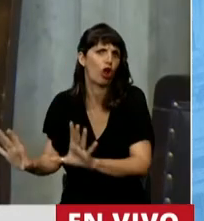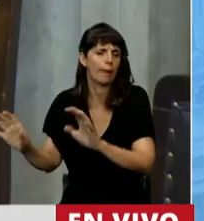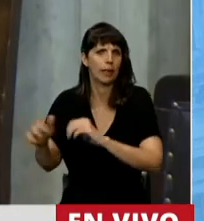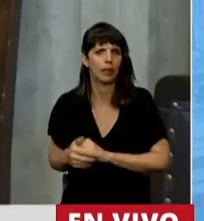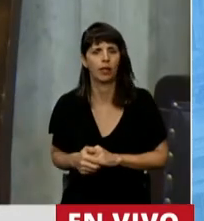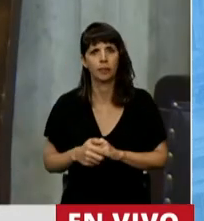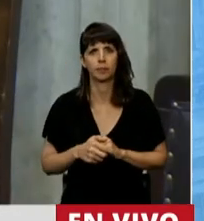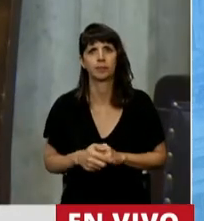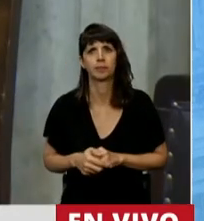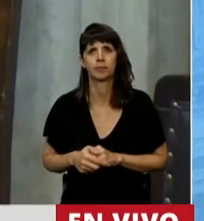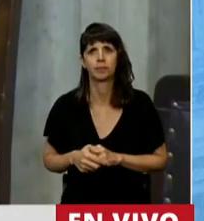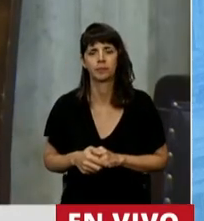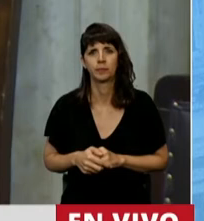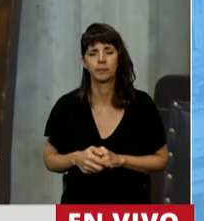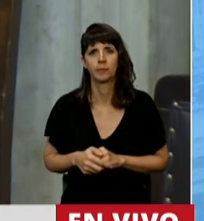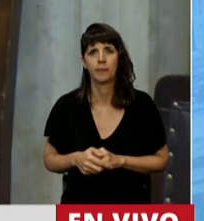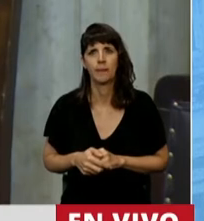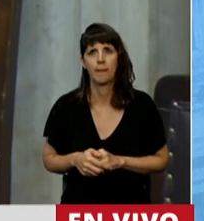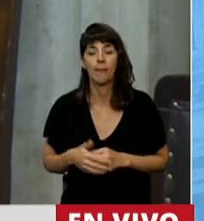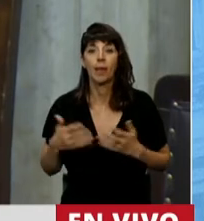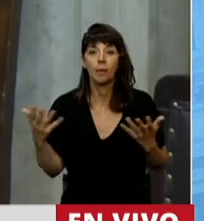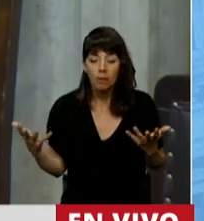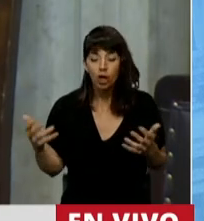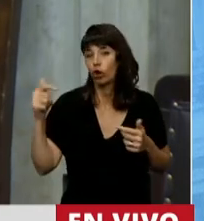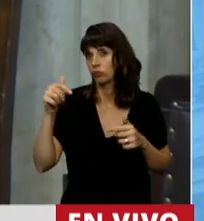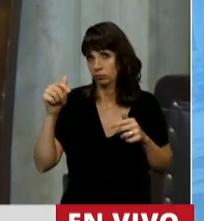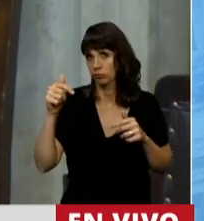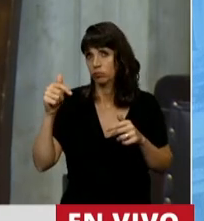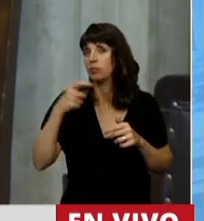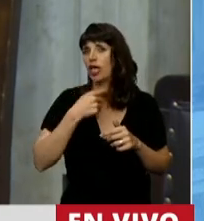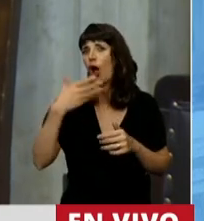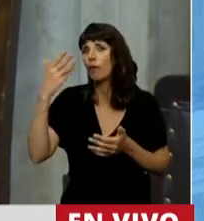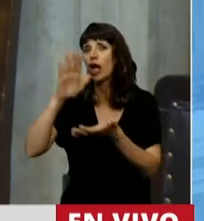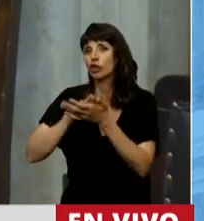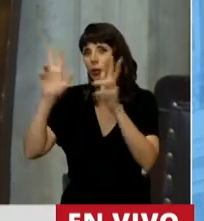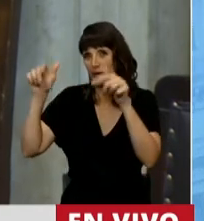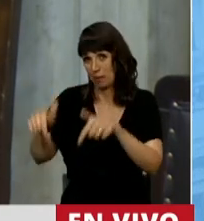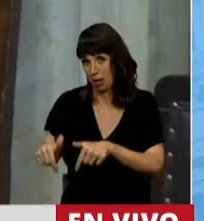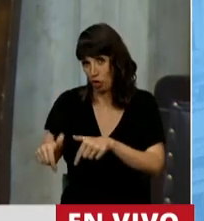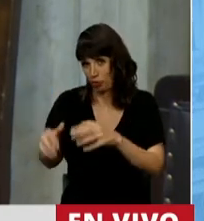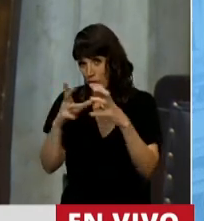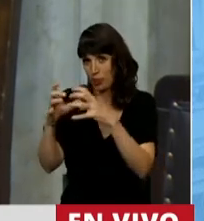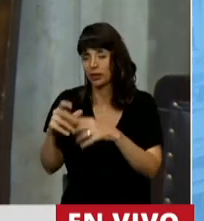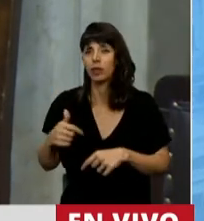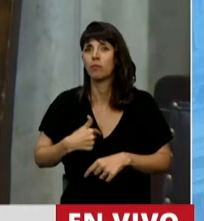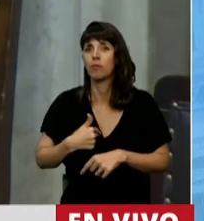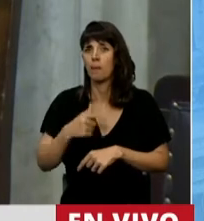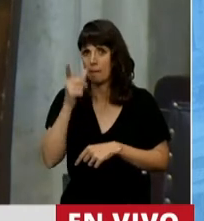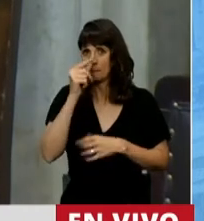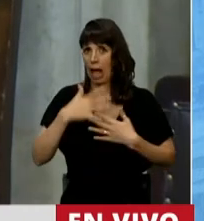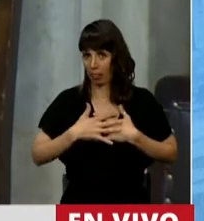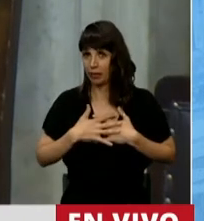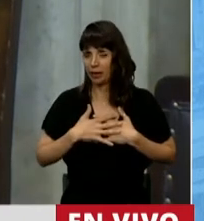Pero ya metiéndome en el tema que estamos debatiendo, como papá fui testigo de